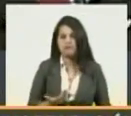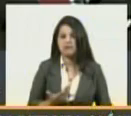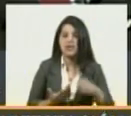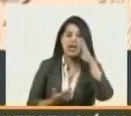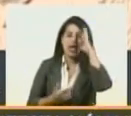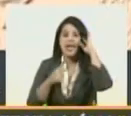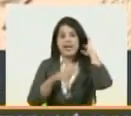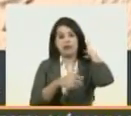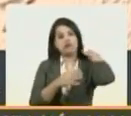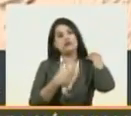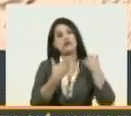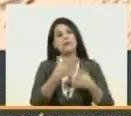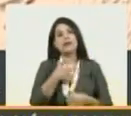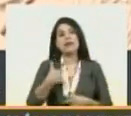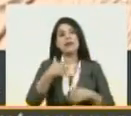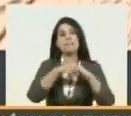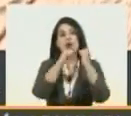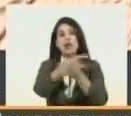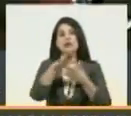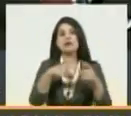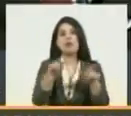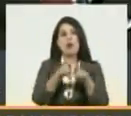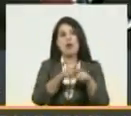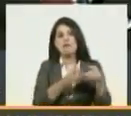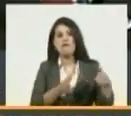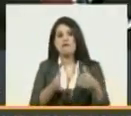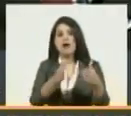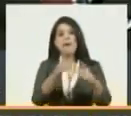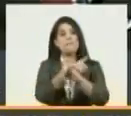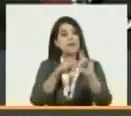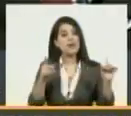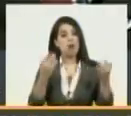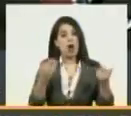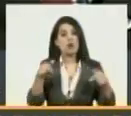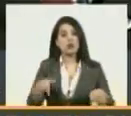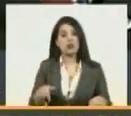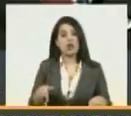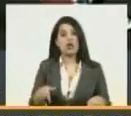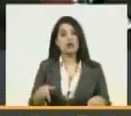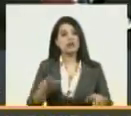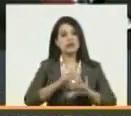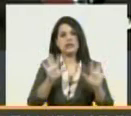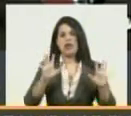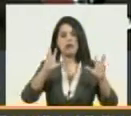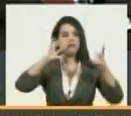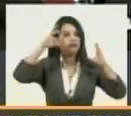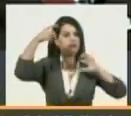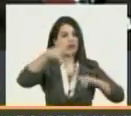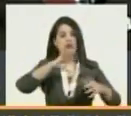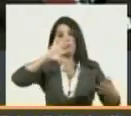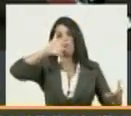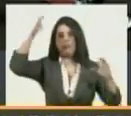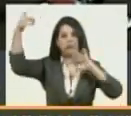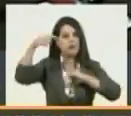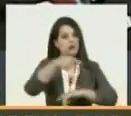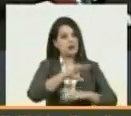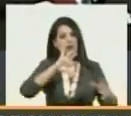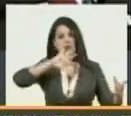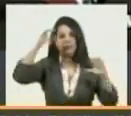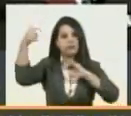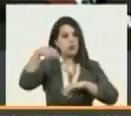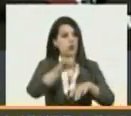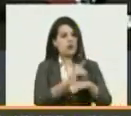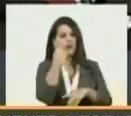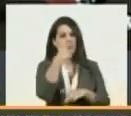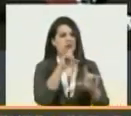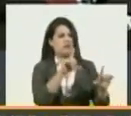Siempre han tenido la violencia como un canal, pero en el presente se desdibujaron por completo y solamente muestran la